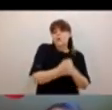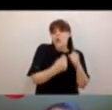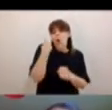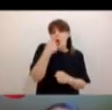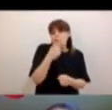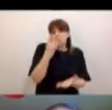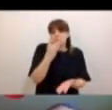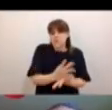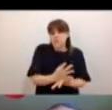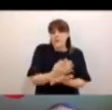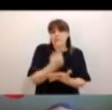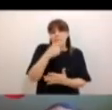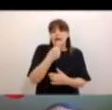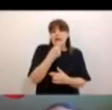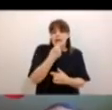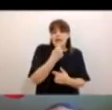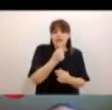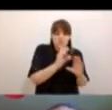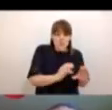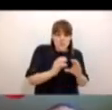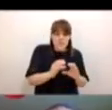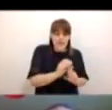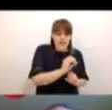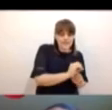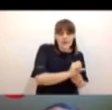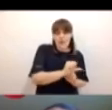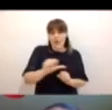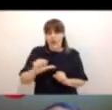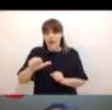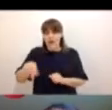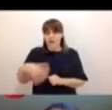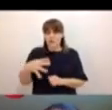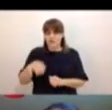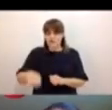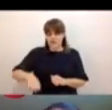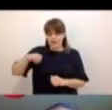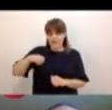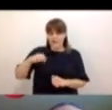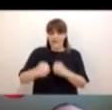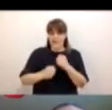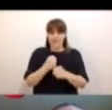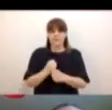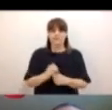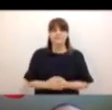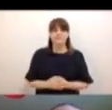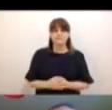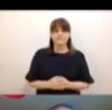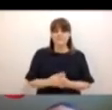esto nos dice mucho no sólo de la proveeduría del cuidado nos dice mucho del tiempo